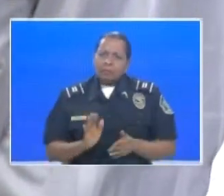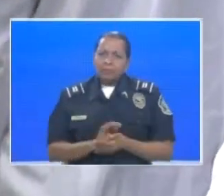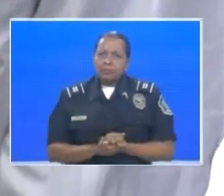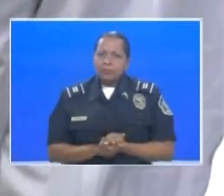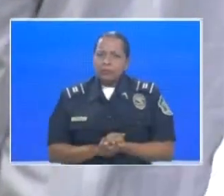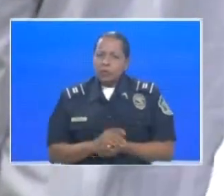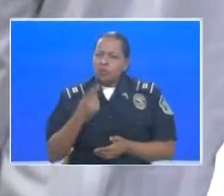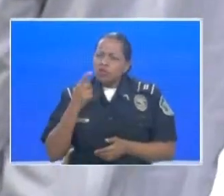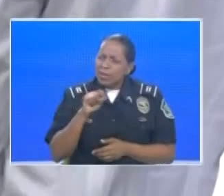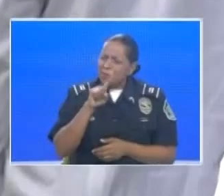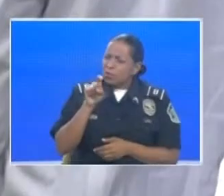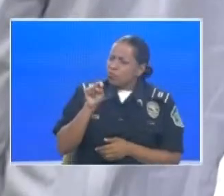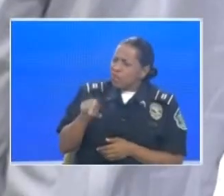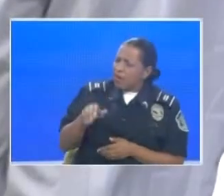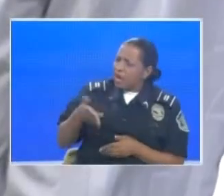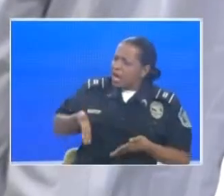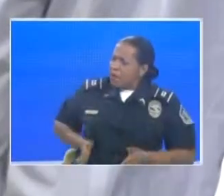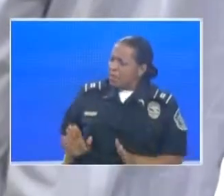Yo les preguntaba,